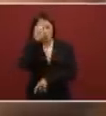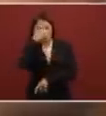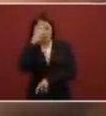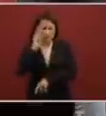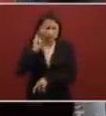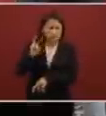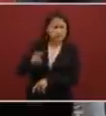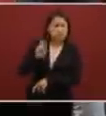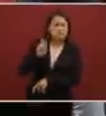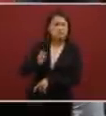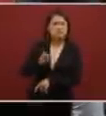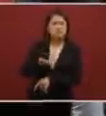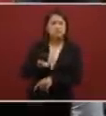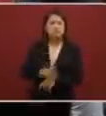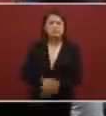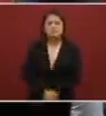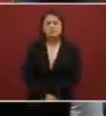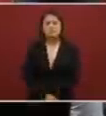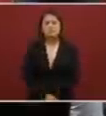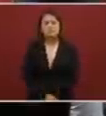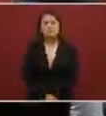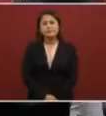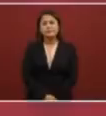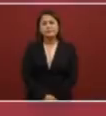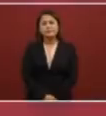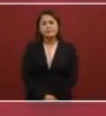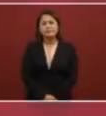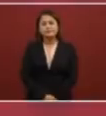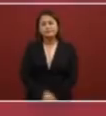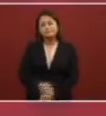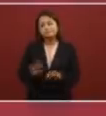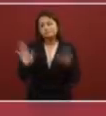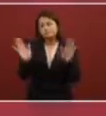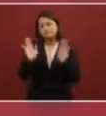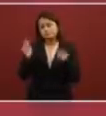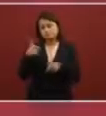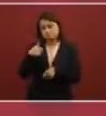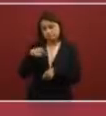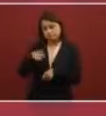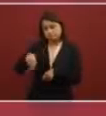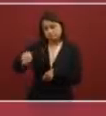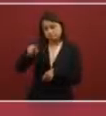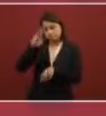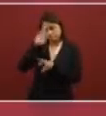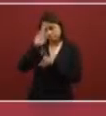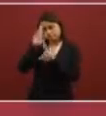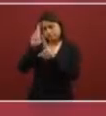declaración? Es que respeto mucho